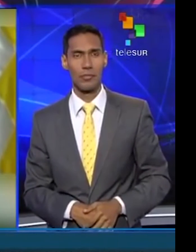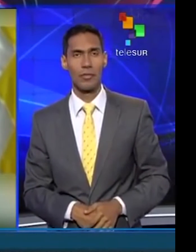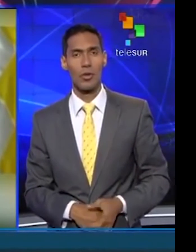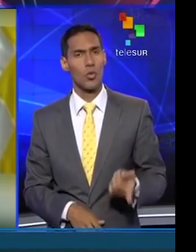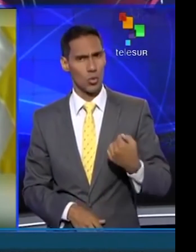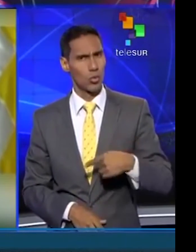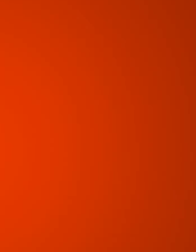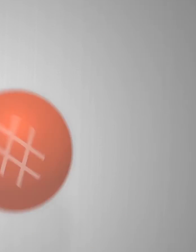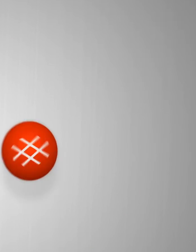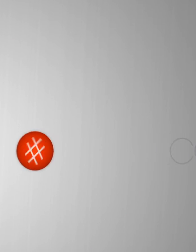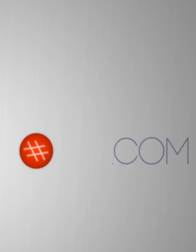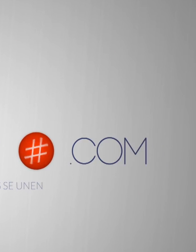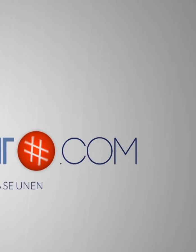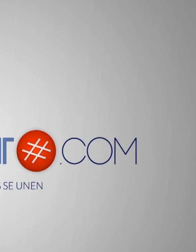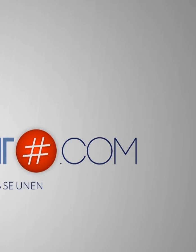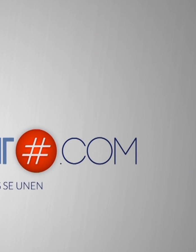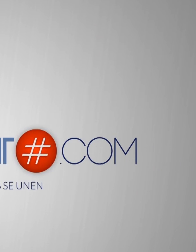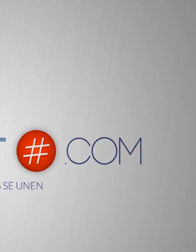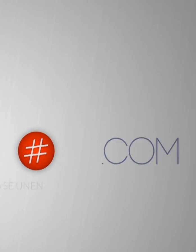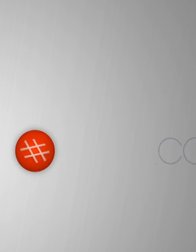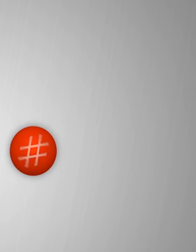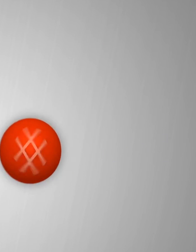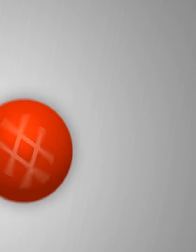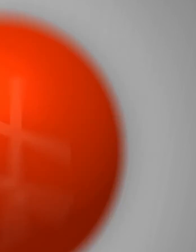toda nuestra solidaridad, todo nuestro apoyo al presidente Maduro.